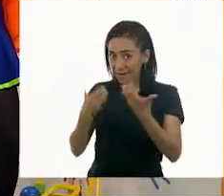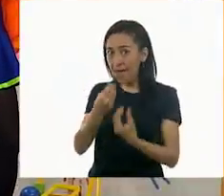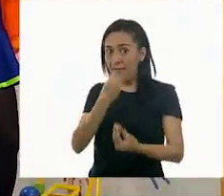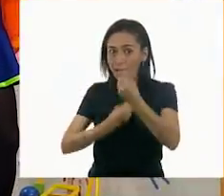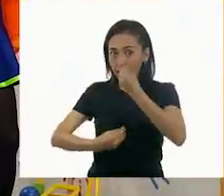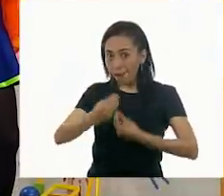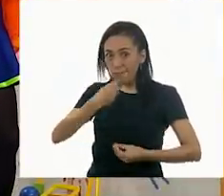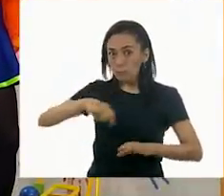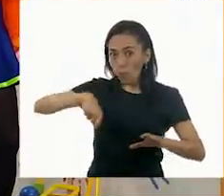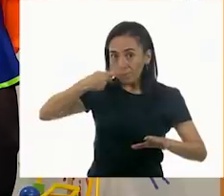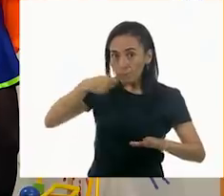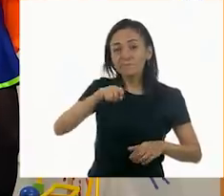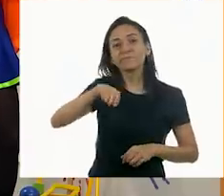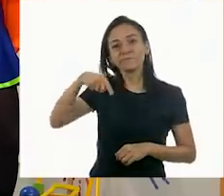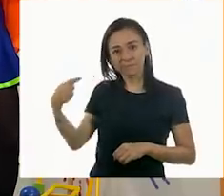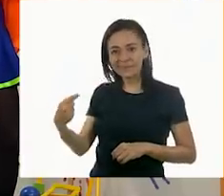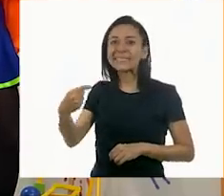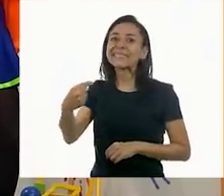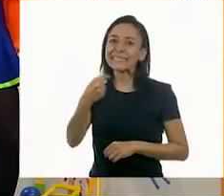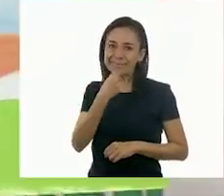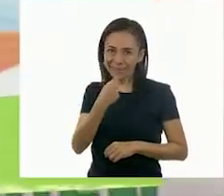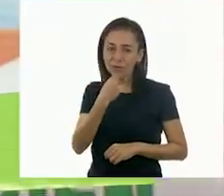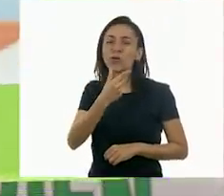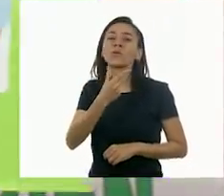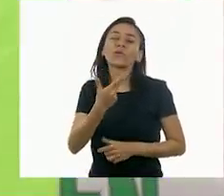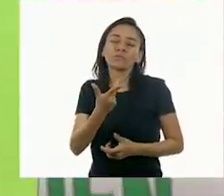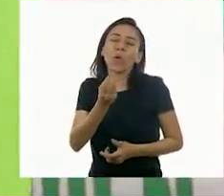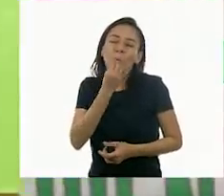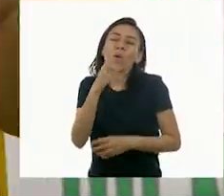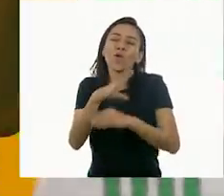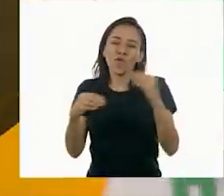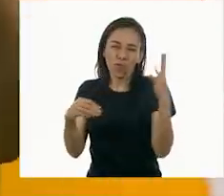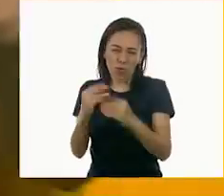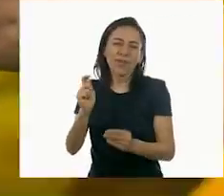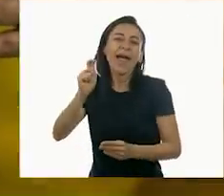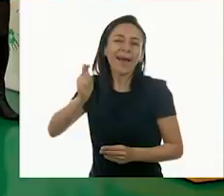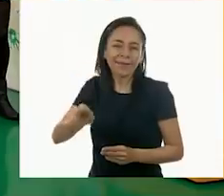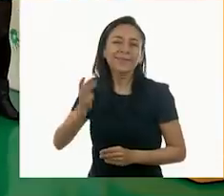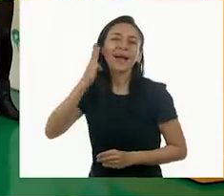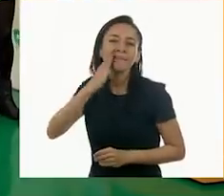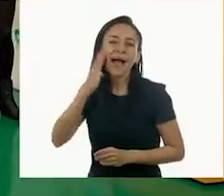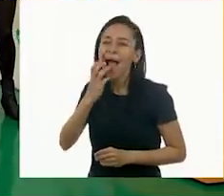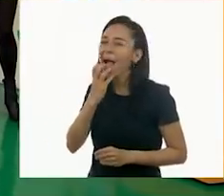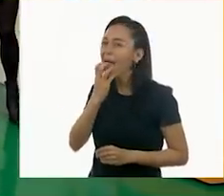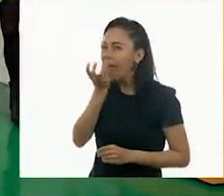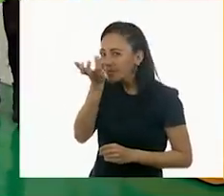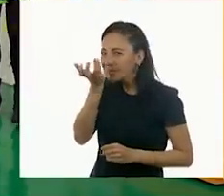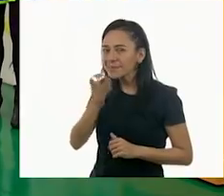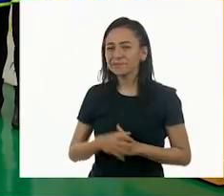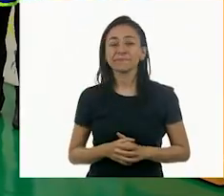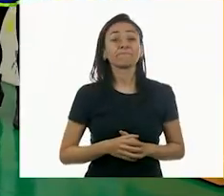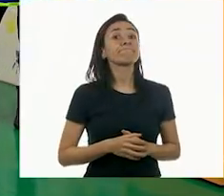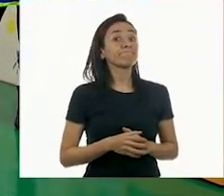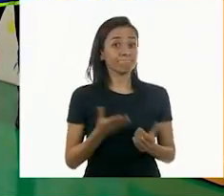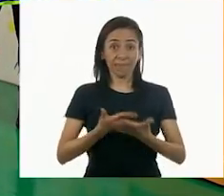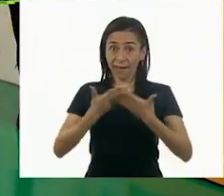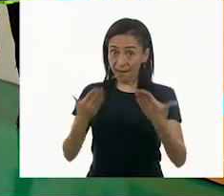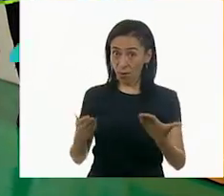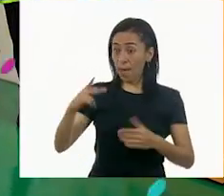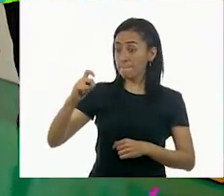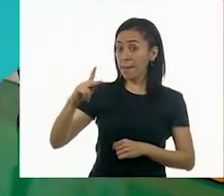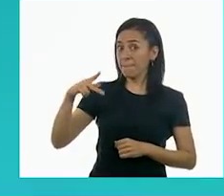consume una fruta que es manzana. Y ahora sí, vamos a disfrutar de los superpoderes de